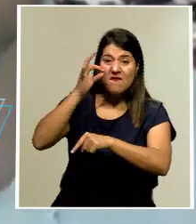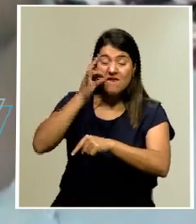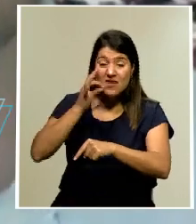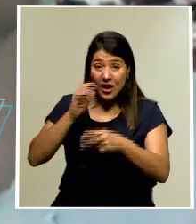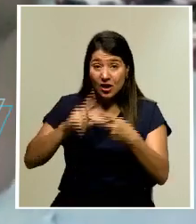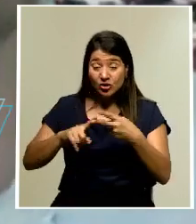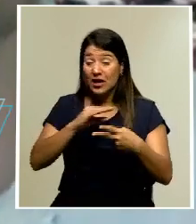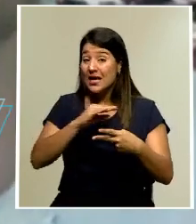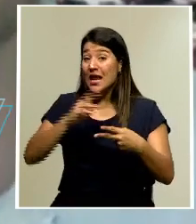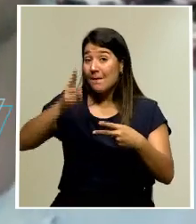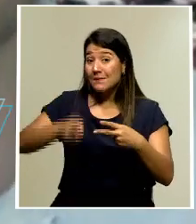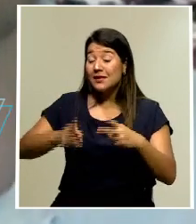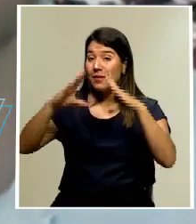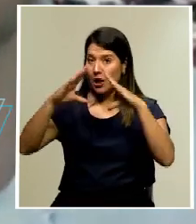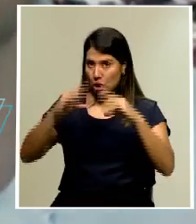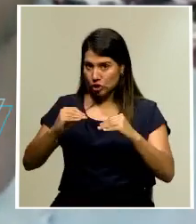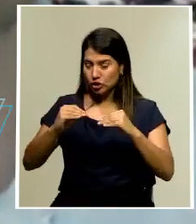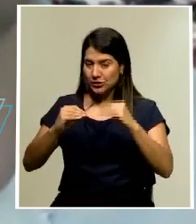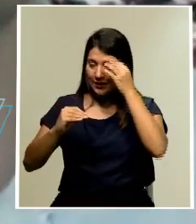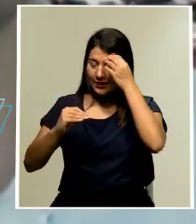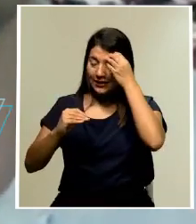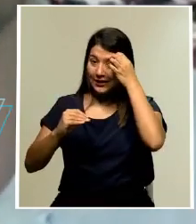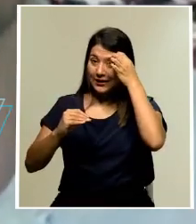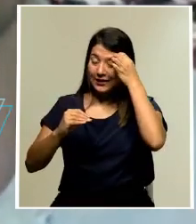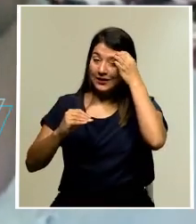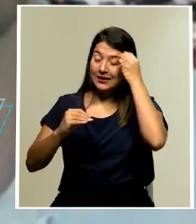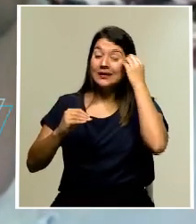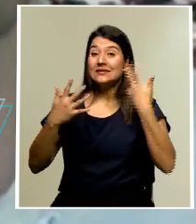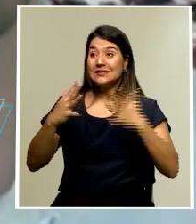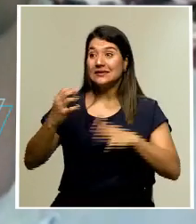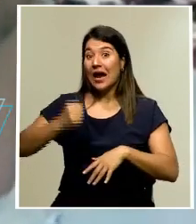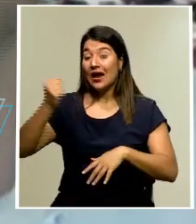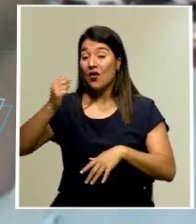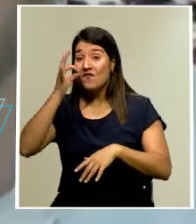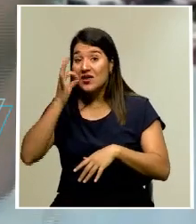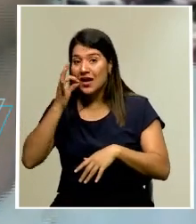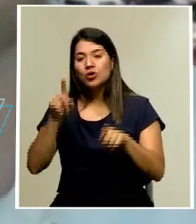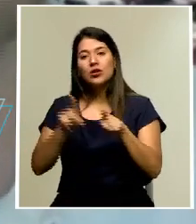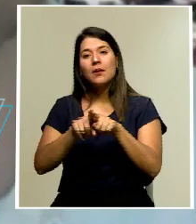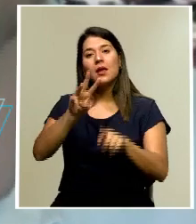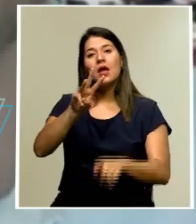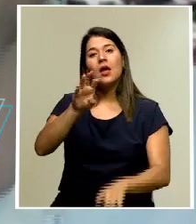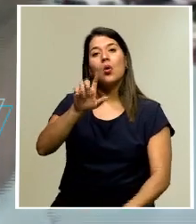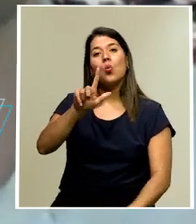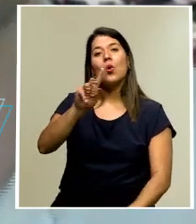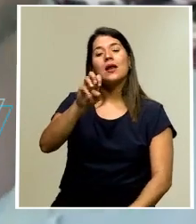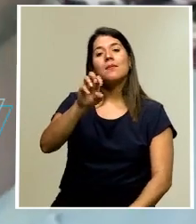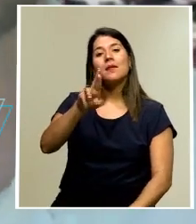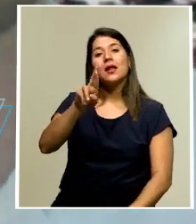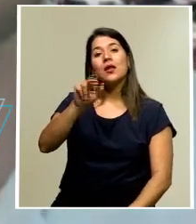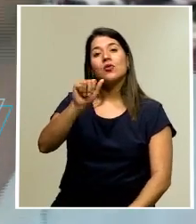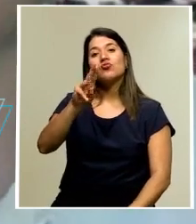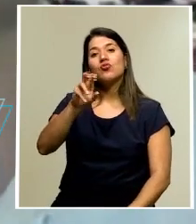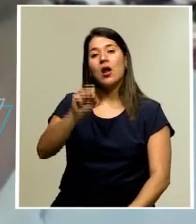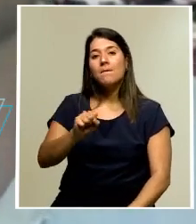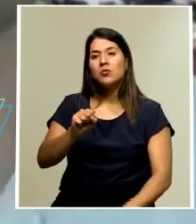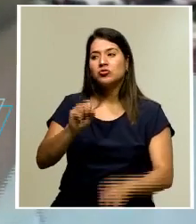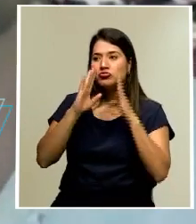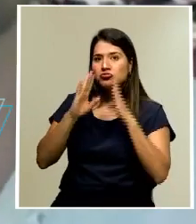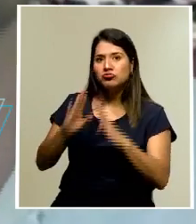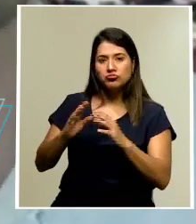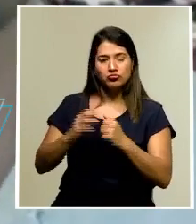que don José María Figueres ya estaba siendo declarado como ganador, don Welmer Ramos lo vuelve a ver. Ni siquiera se